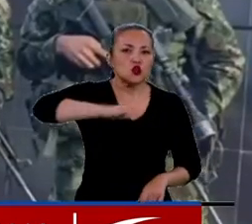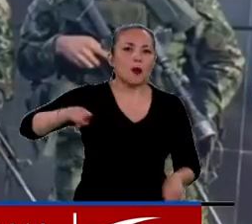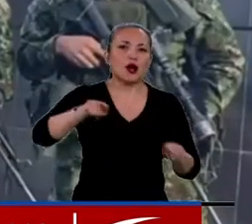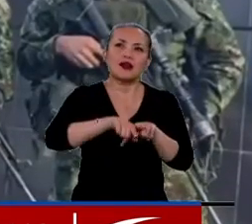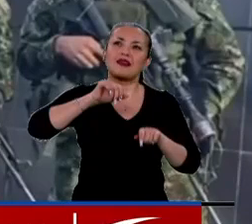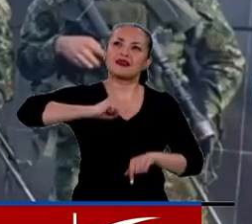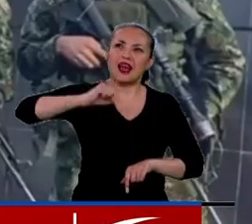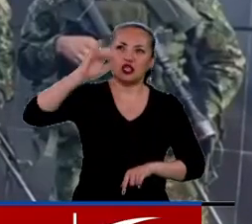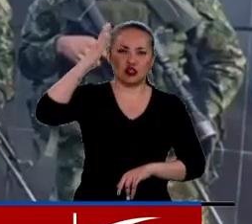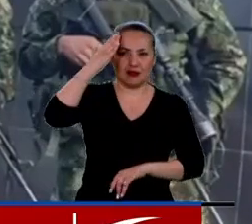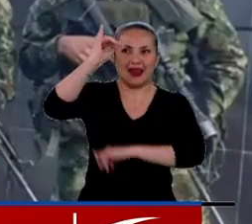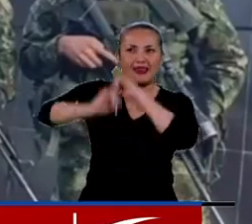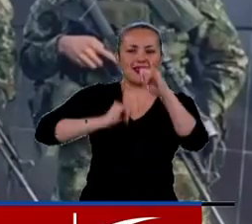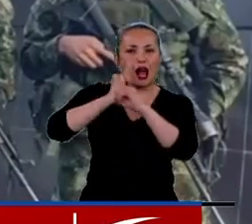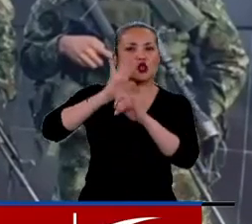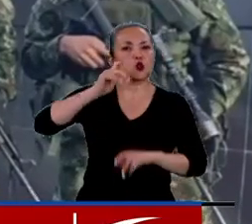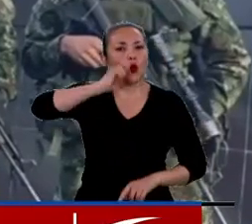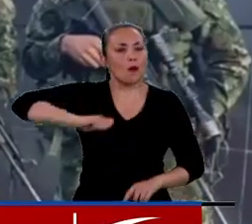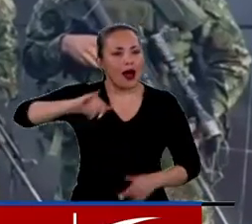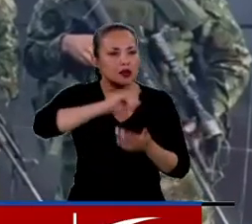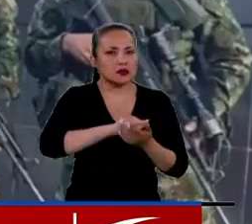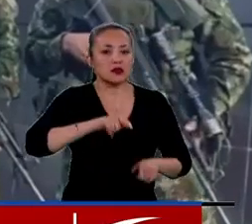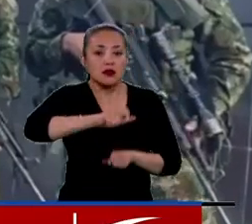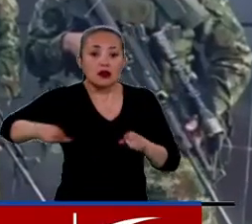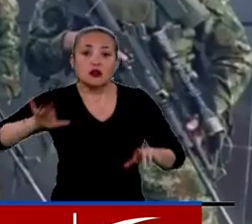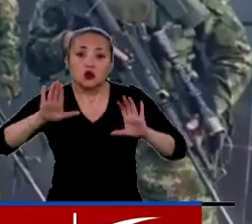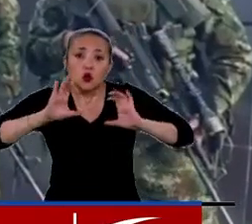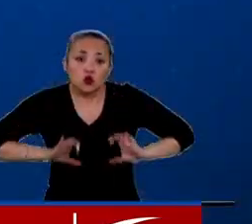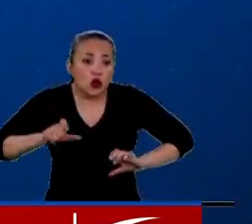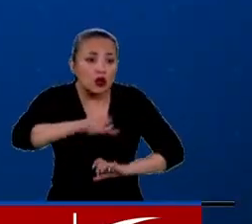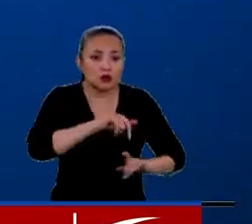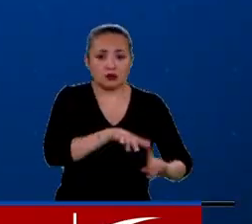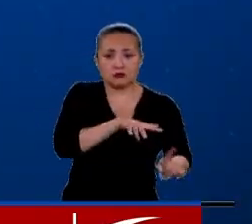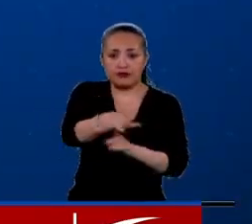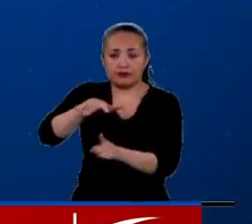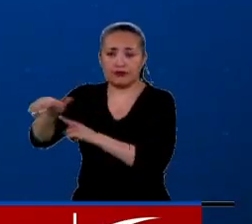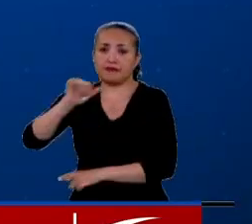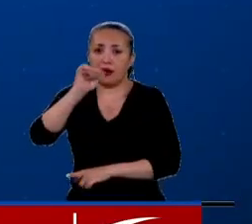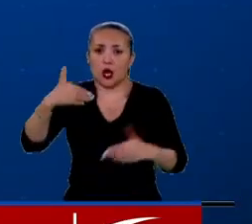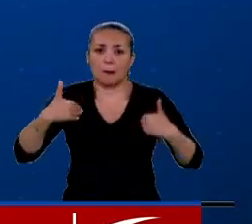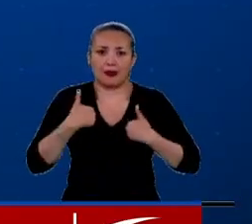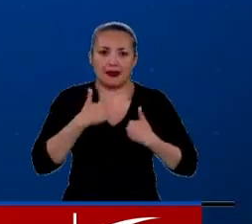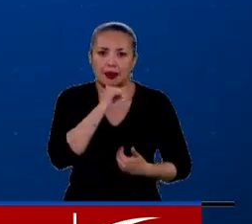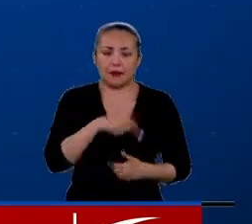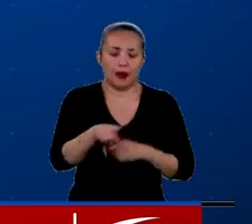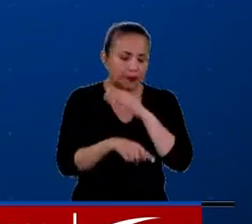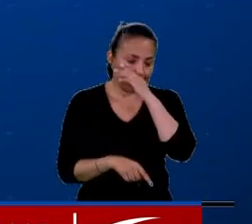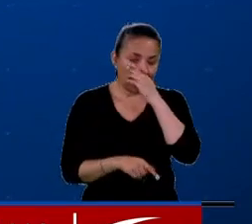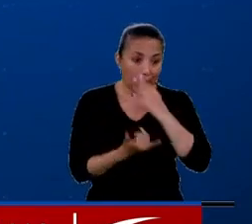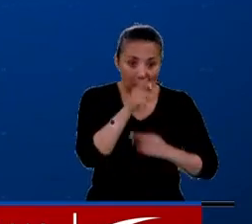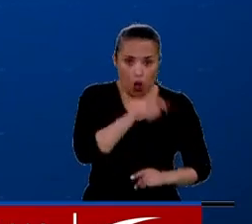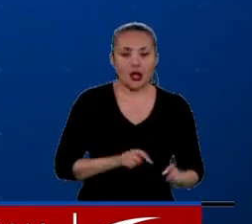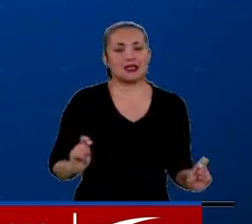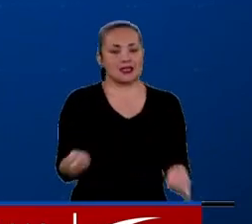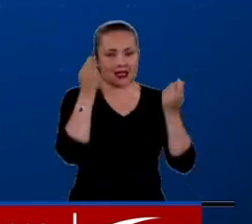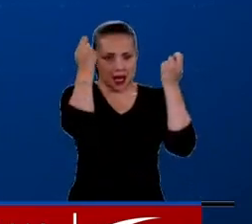humanitario, en el cual la población civil está siendo objeto y está siendo víctima. Don José Luis se encuentra fuera